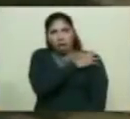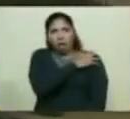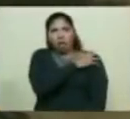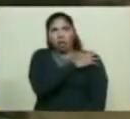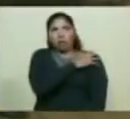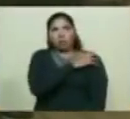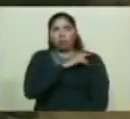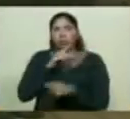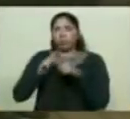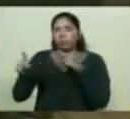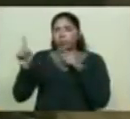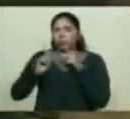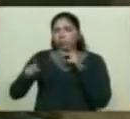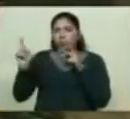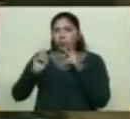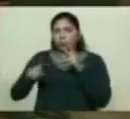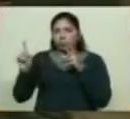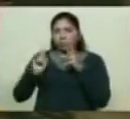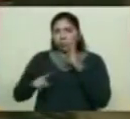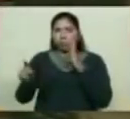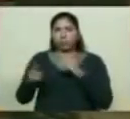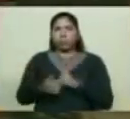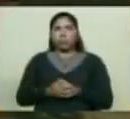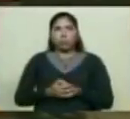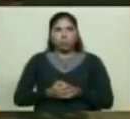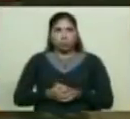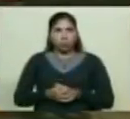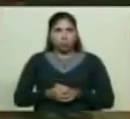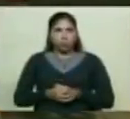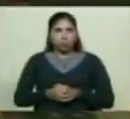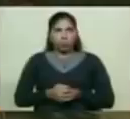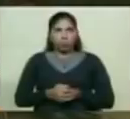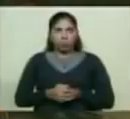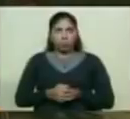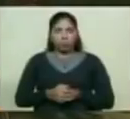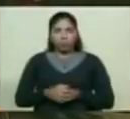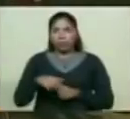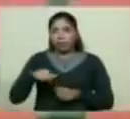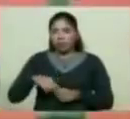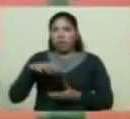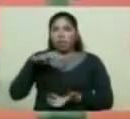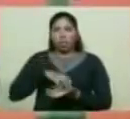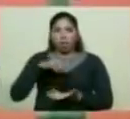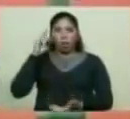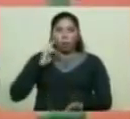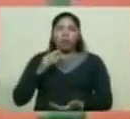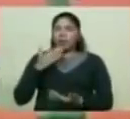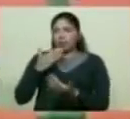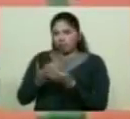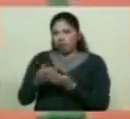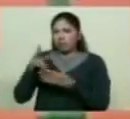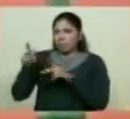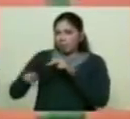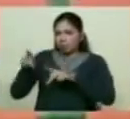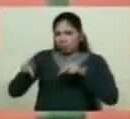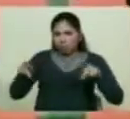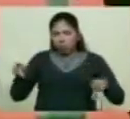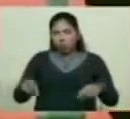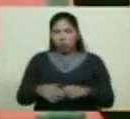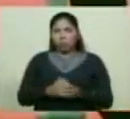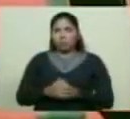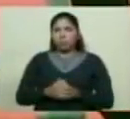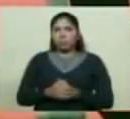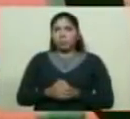mayor de la sol y de la red y de guayana y del estado bolívar gracias por su presencia a todas las autoridades consejos